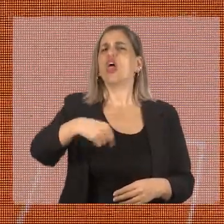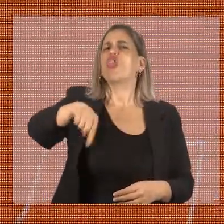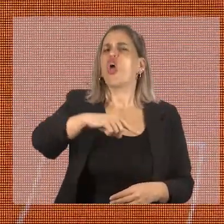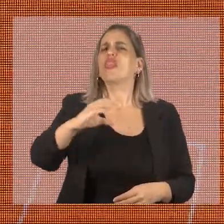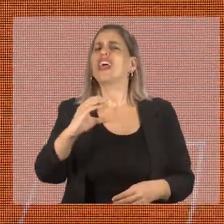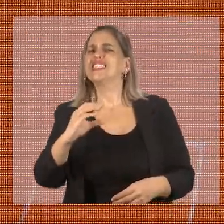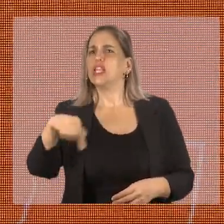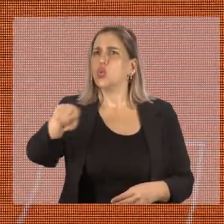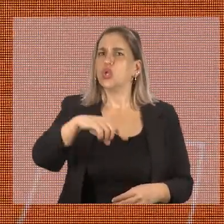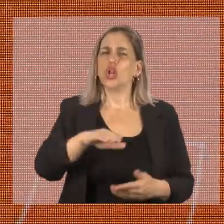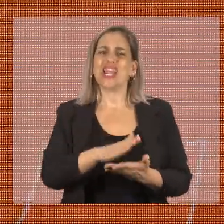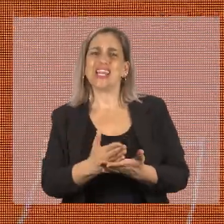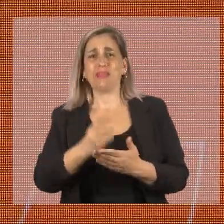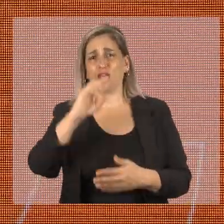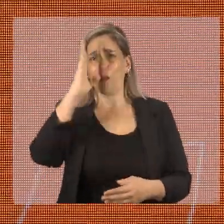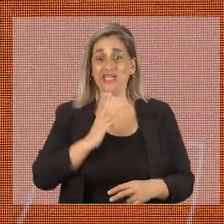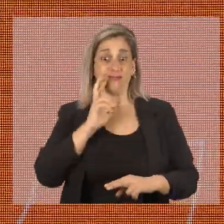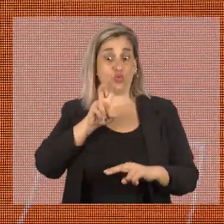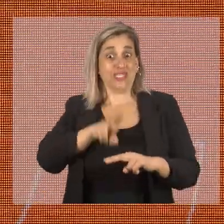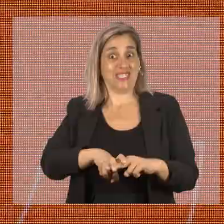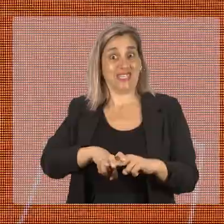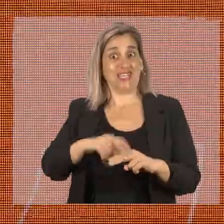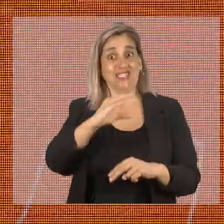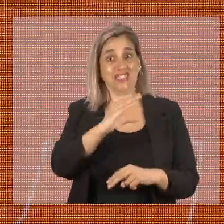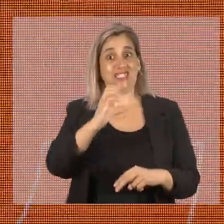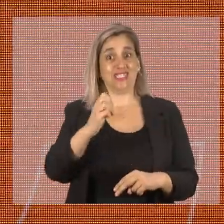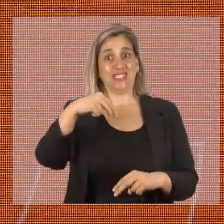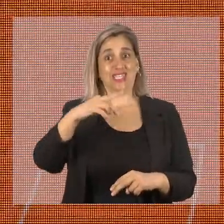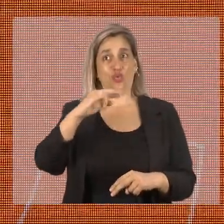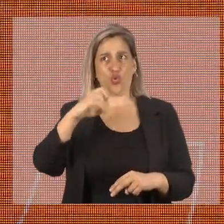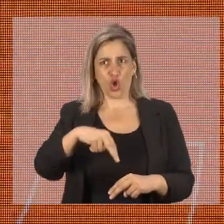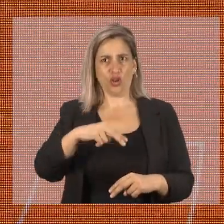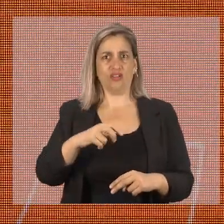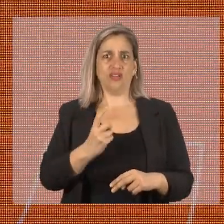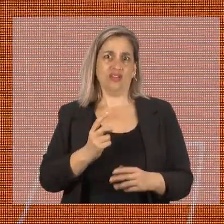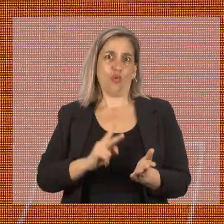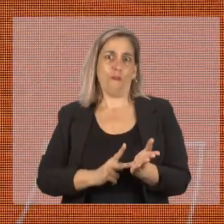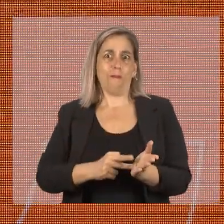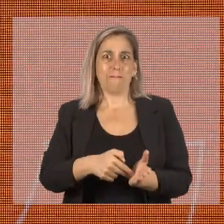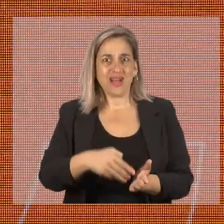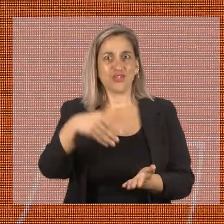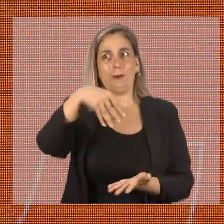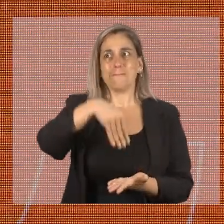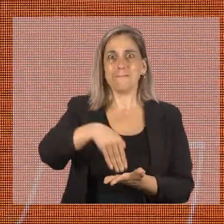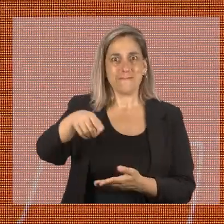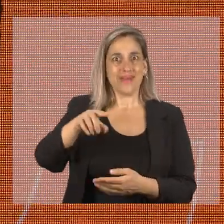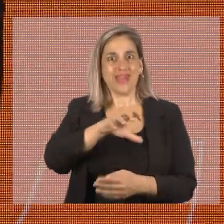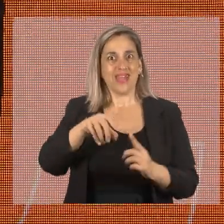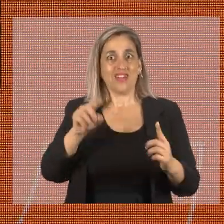Centurión. Es en el límite con Brasil. Te sentás en Centurión, un poquito más arriba, en Paso de Melo, mirás y ves